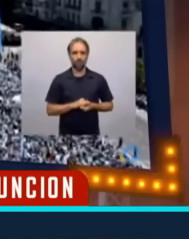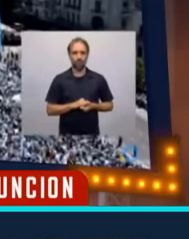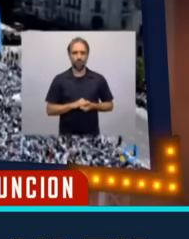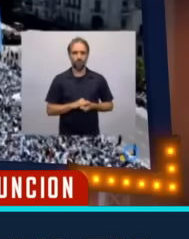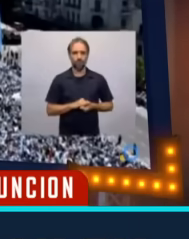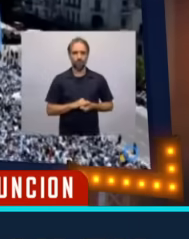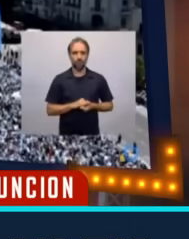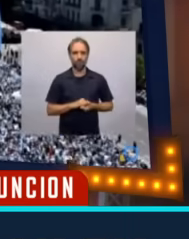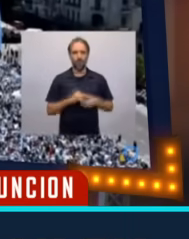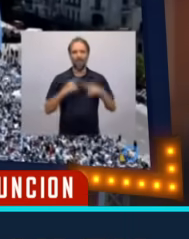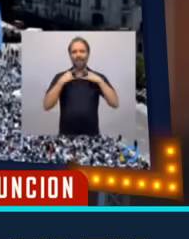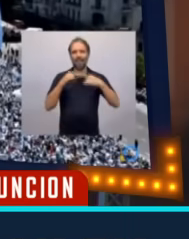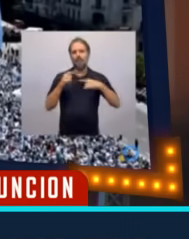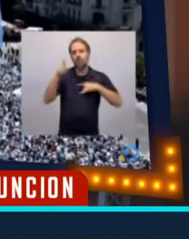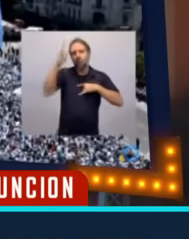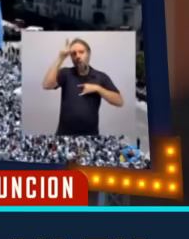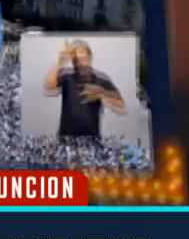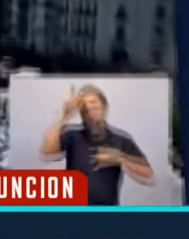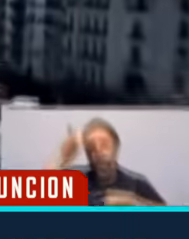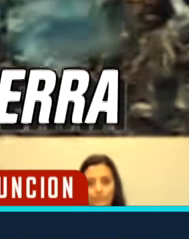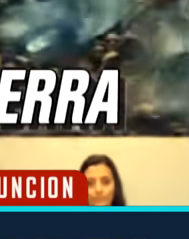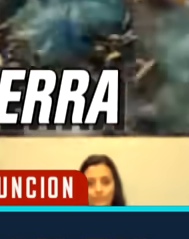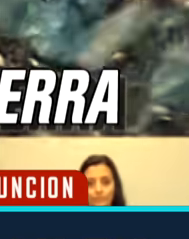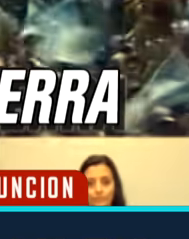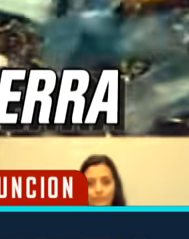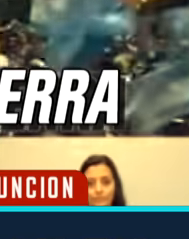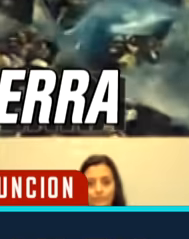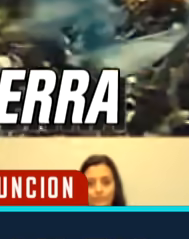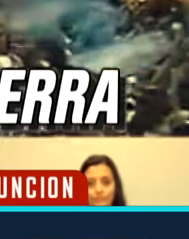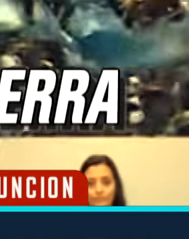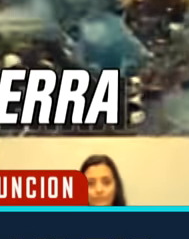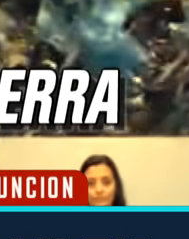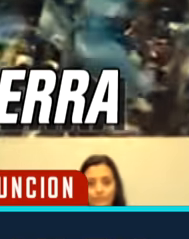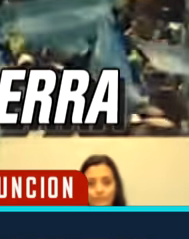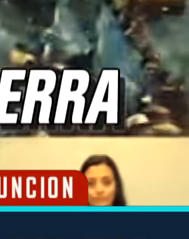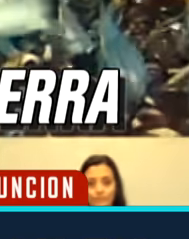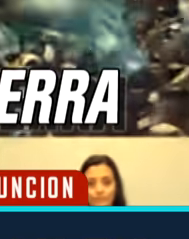¡Policía! ¡Policía! ¡Policía! En materia...